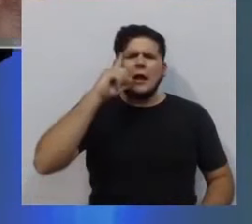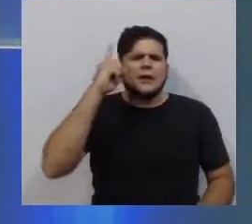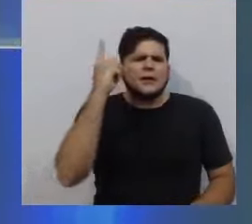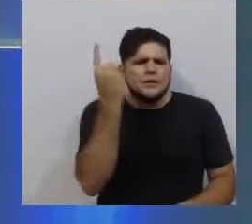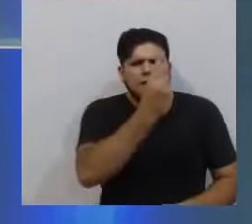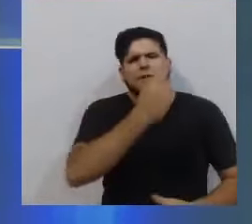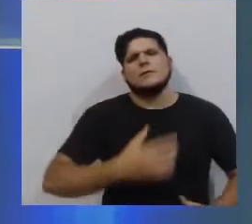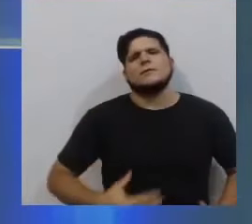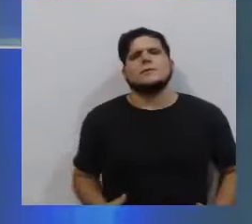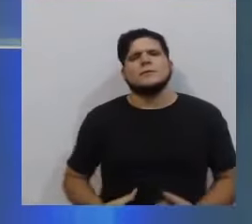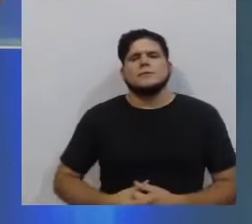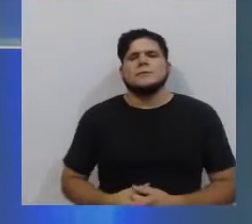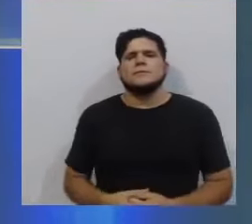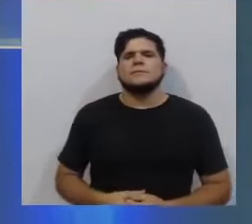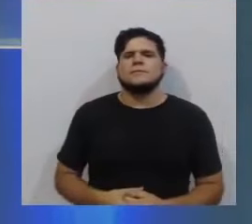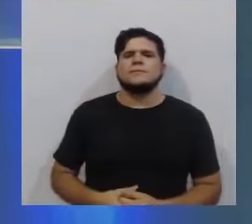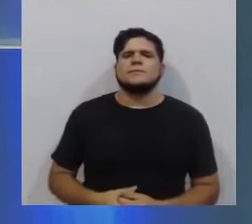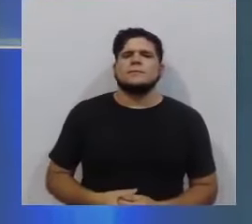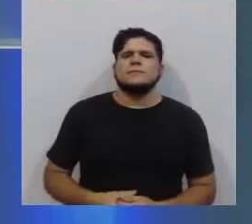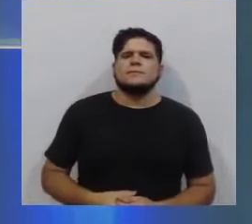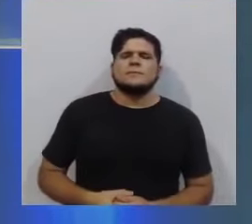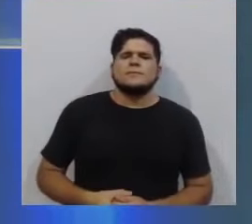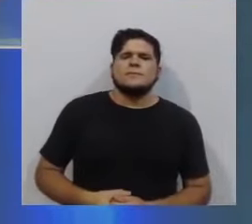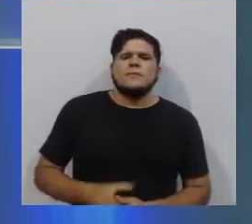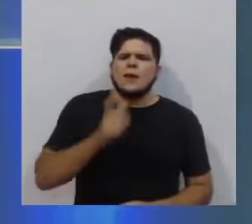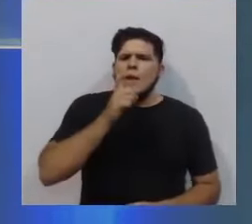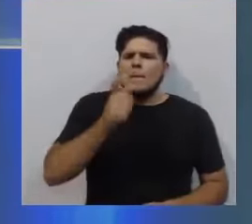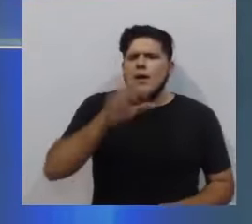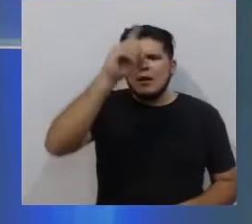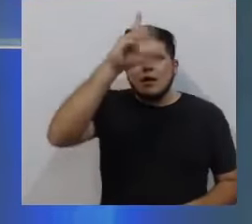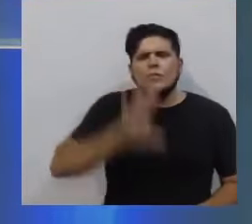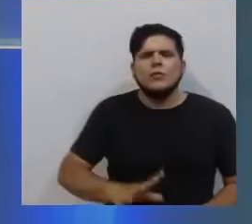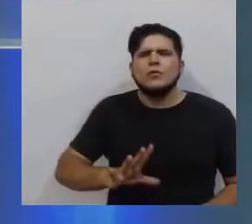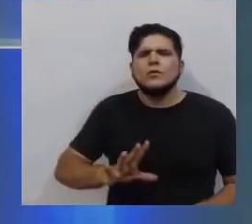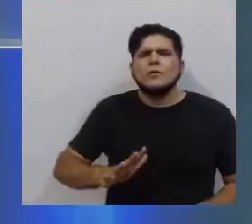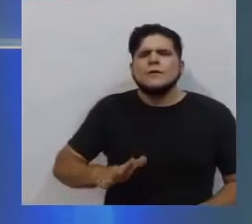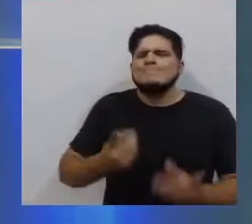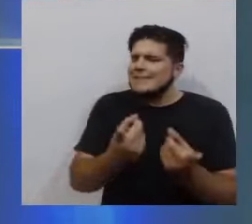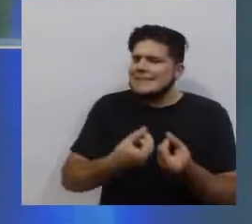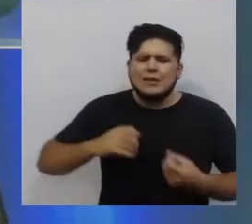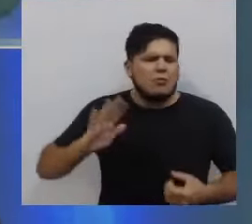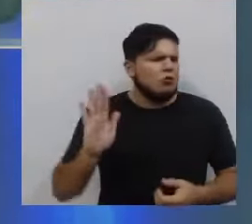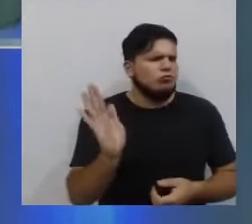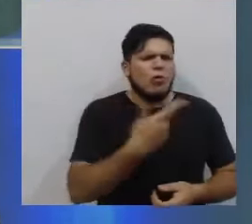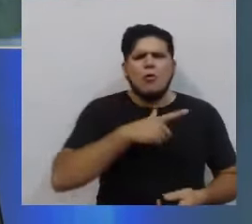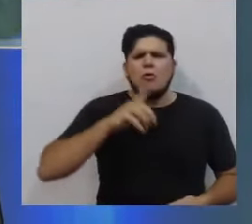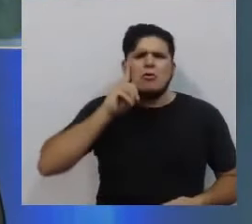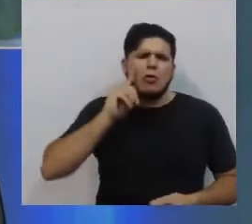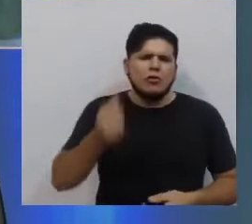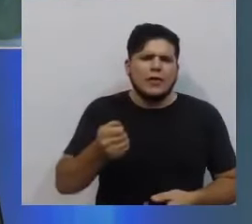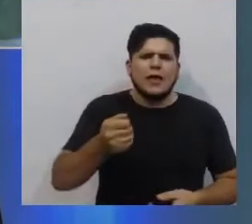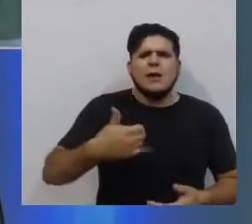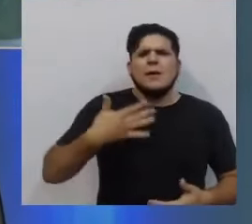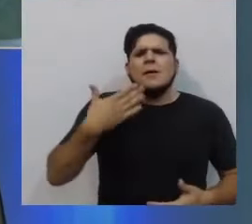la palabra de dios es el pan espiritual que necesitamos todos los días si usted no administra